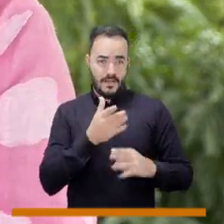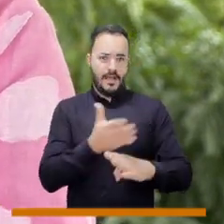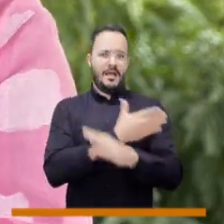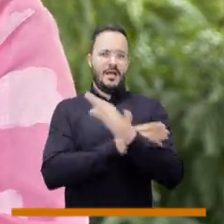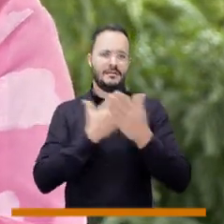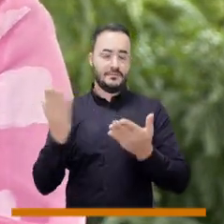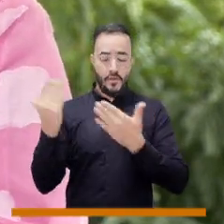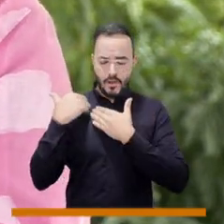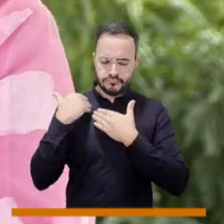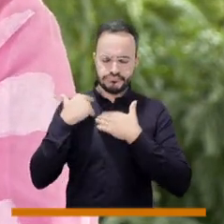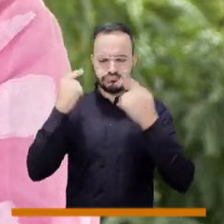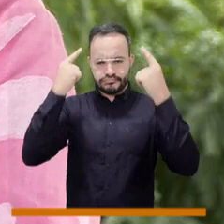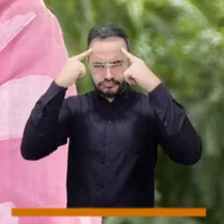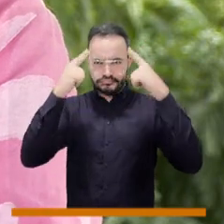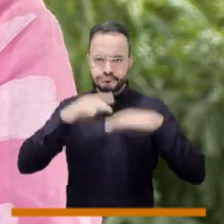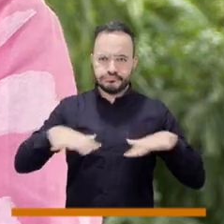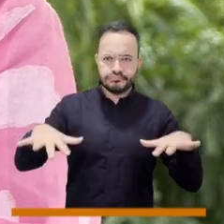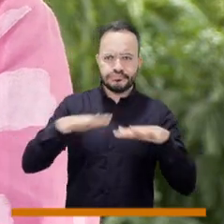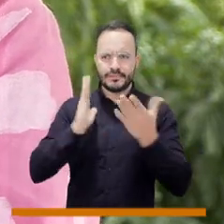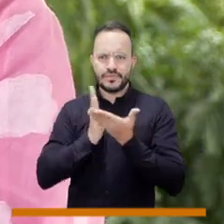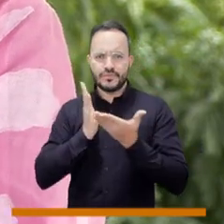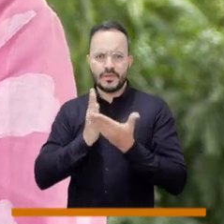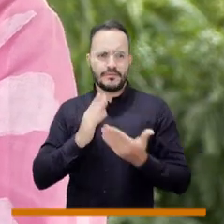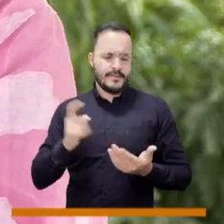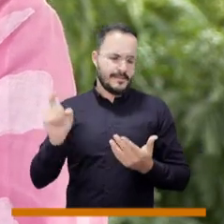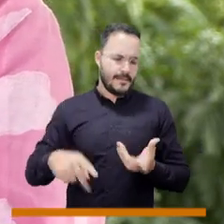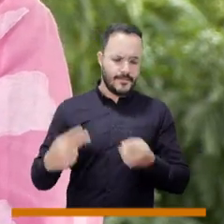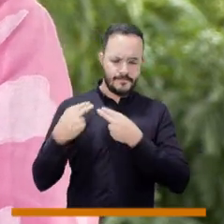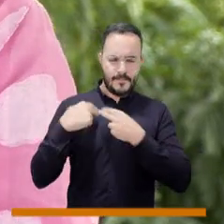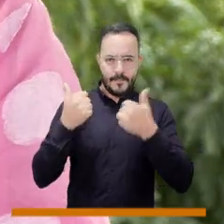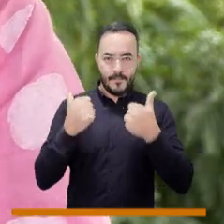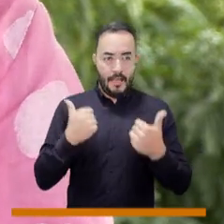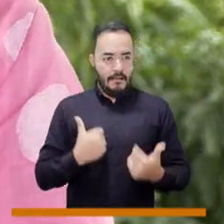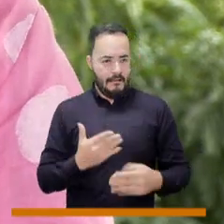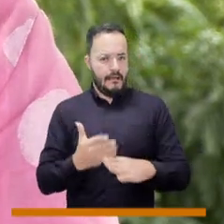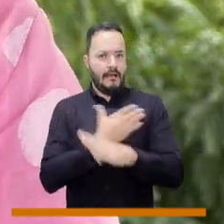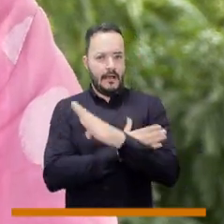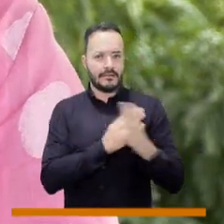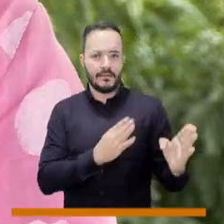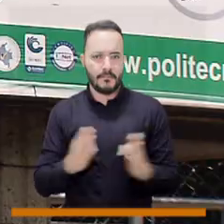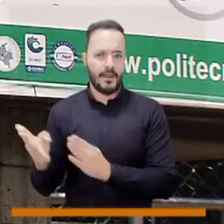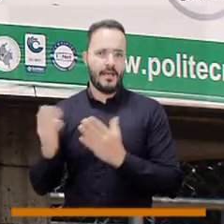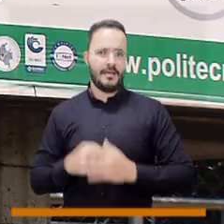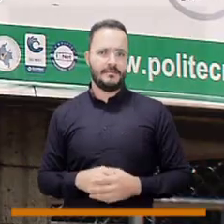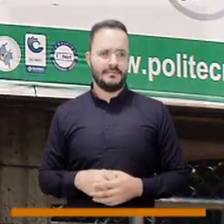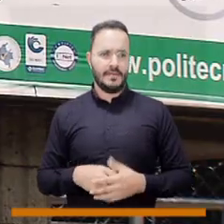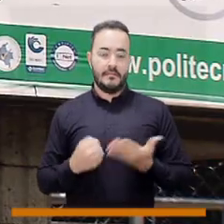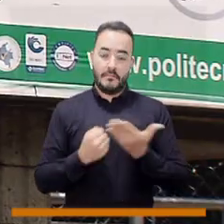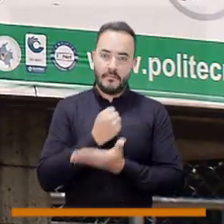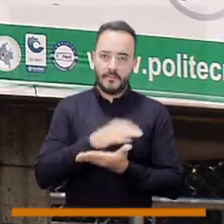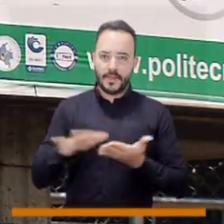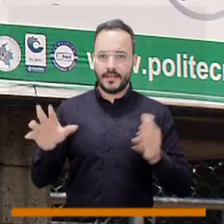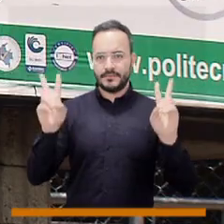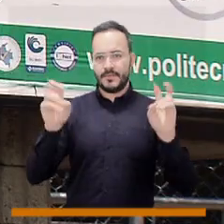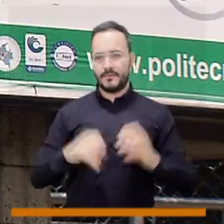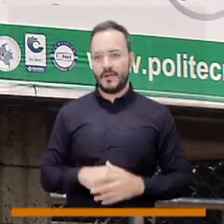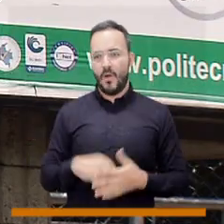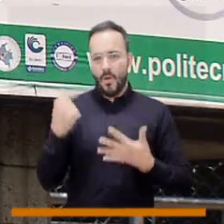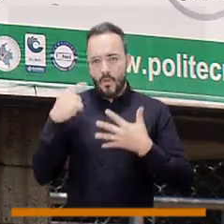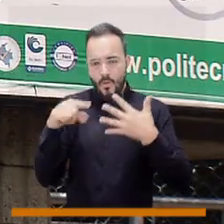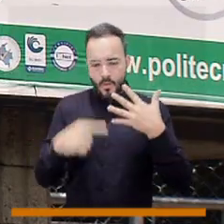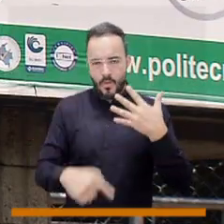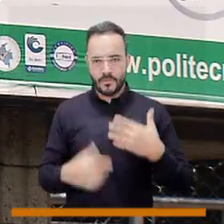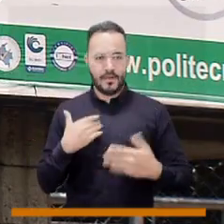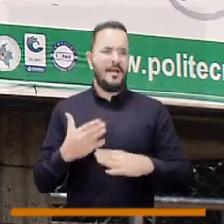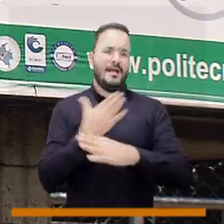tenían tanta responsabilidad con todo el tema estudiantil, con todo el tema de lógico, con todo el tema de las becas, por